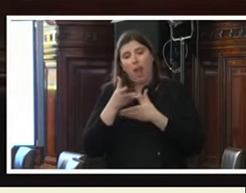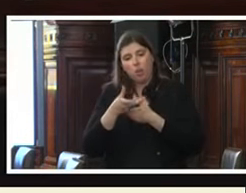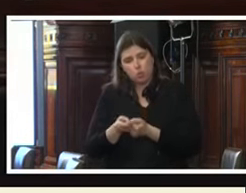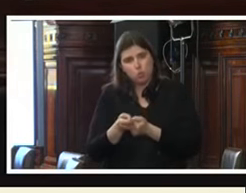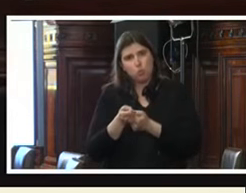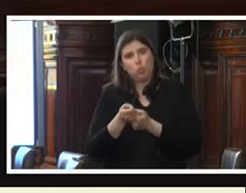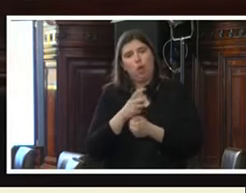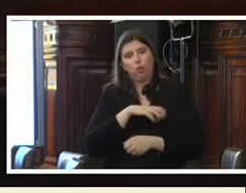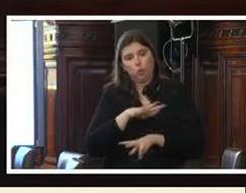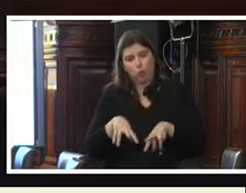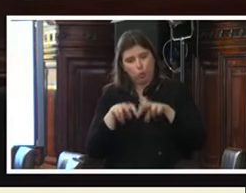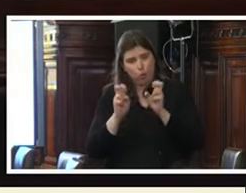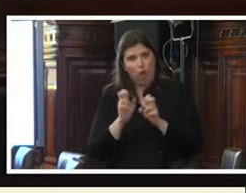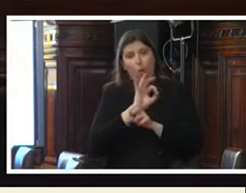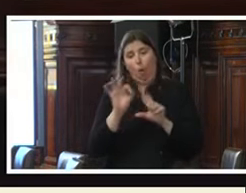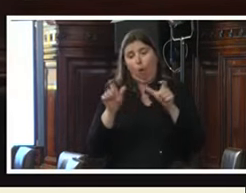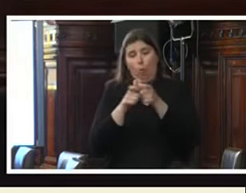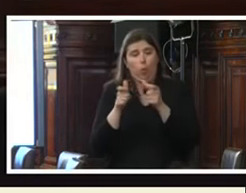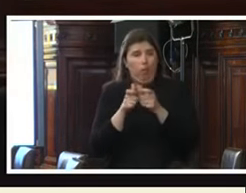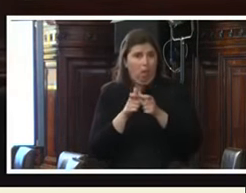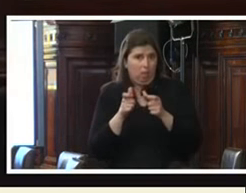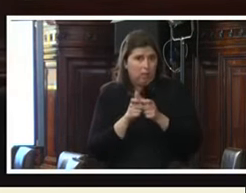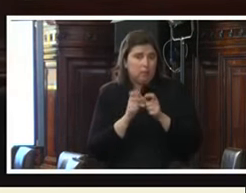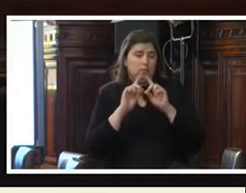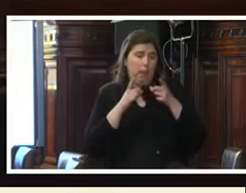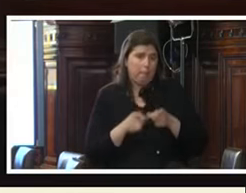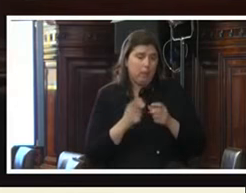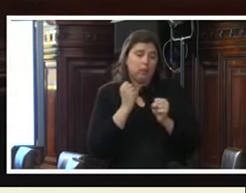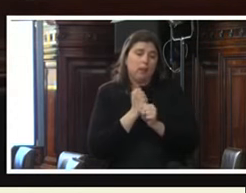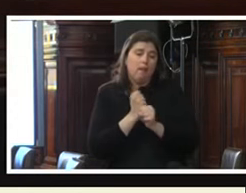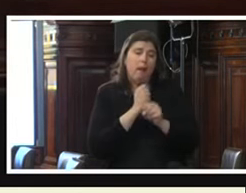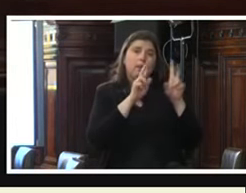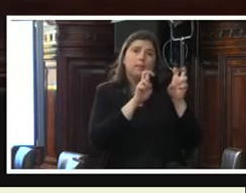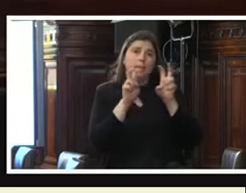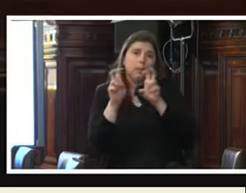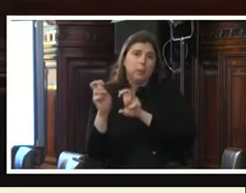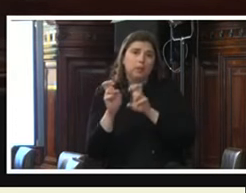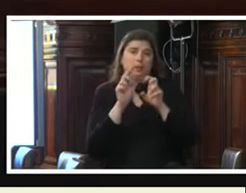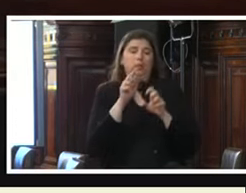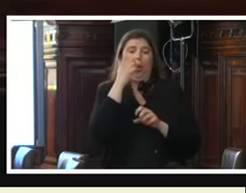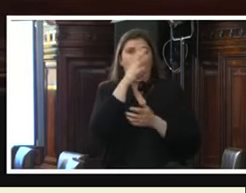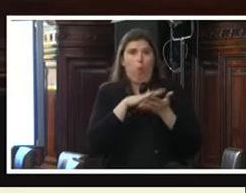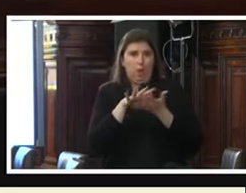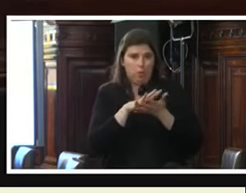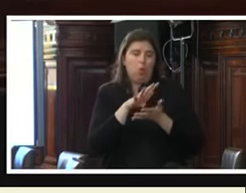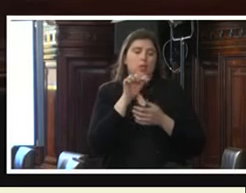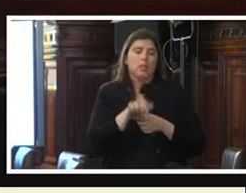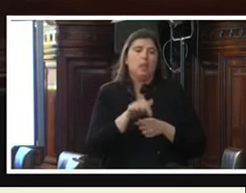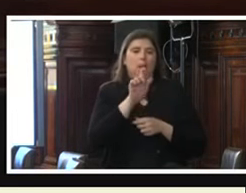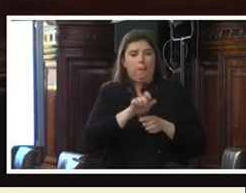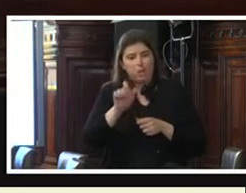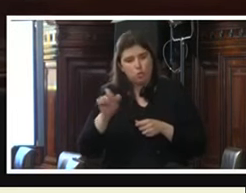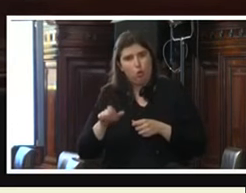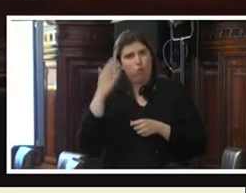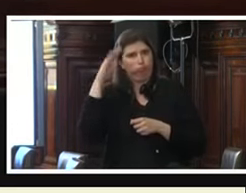como organizaciones de sociedad civil incluyendo aquellas que trabajan temas vinculados con poblaciones lgv team aunado a